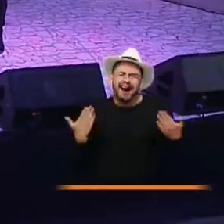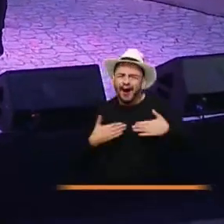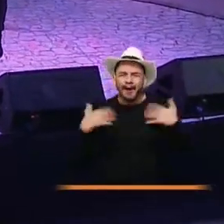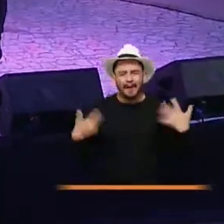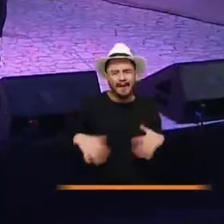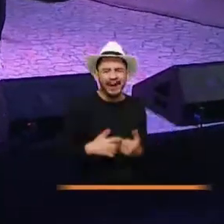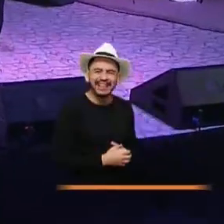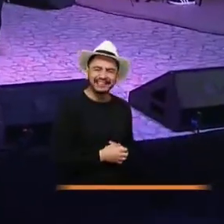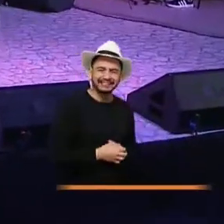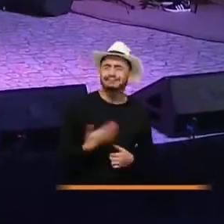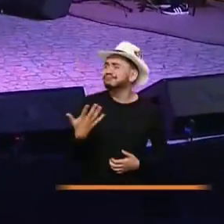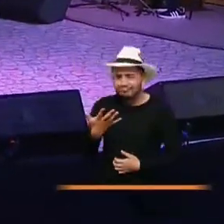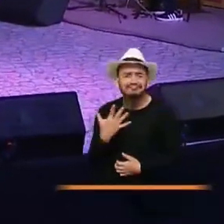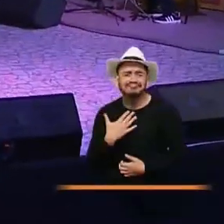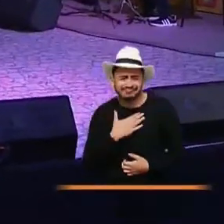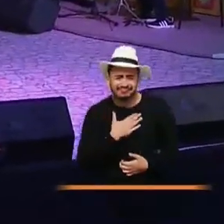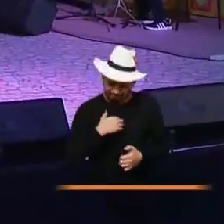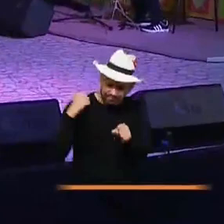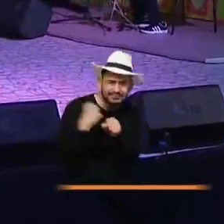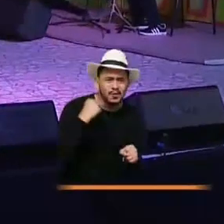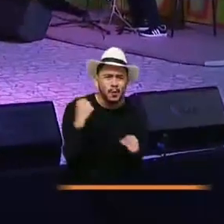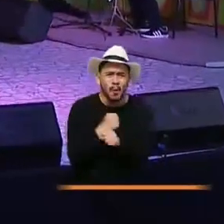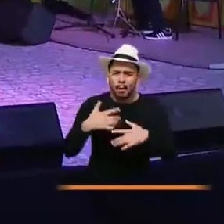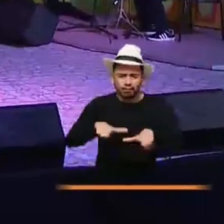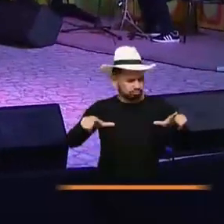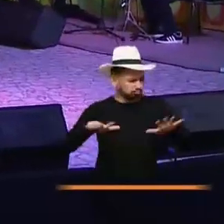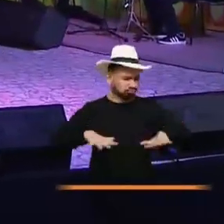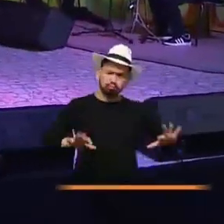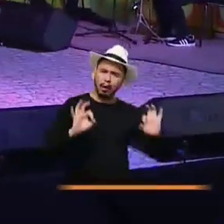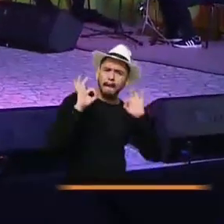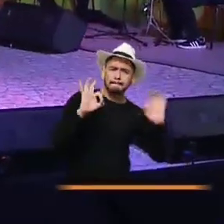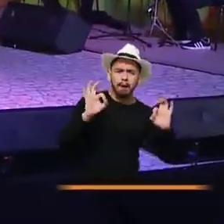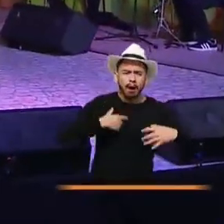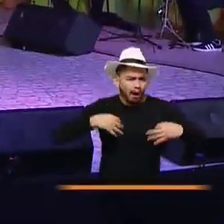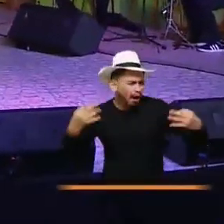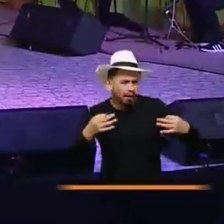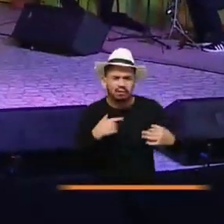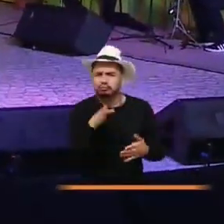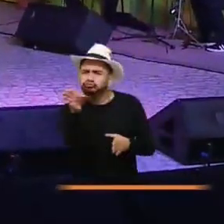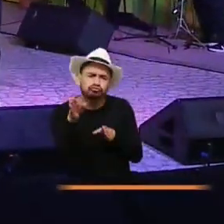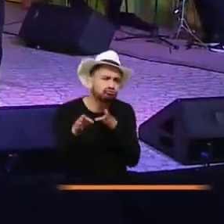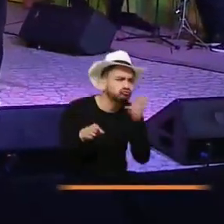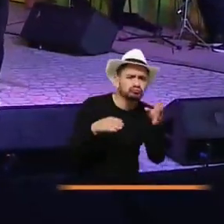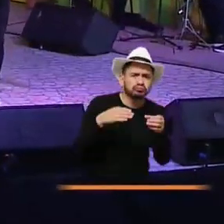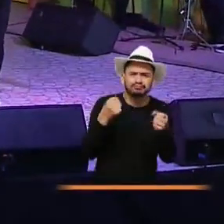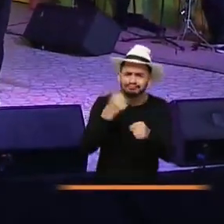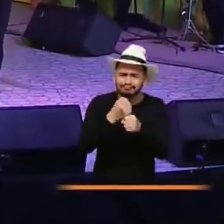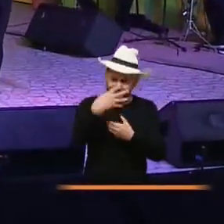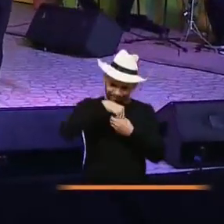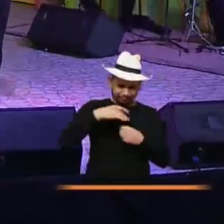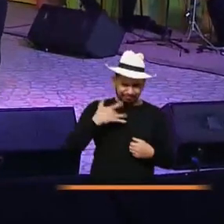es mi sitio detrás donde pasó la buena en mi lugar